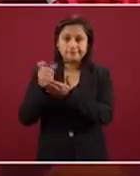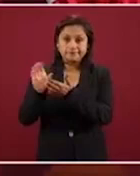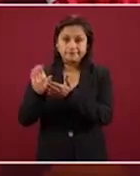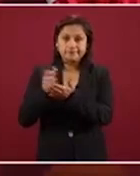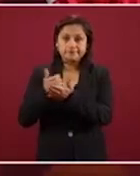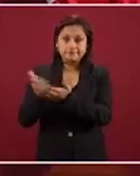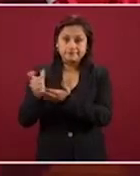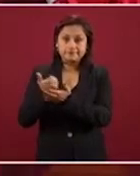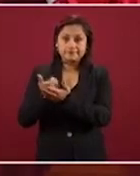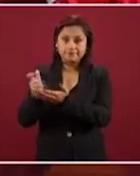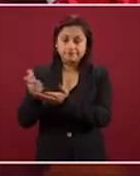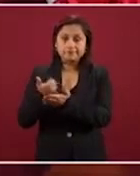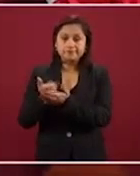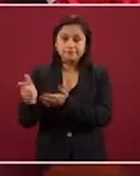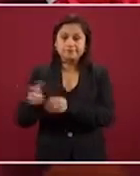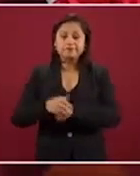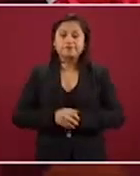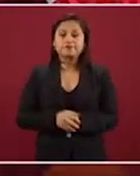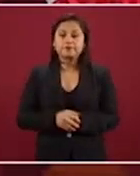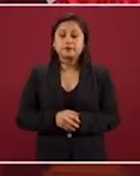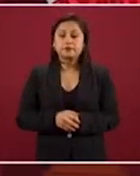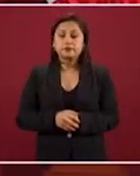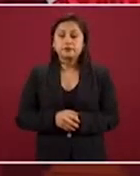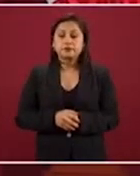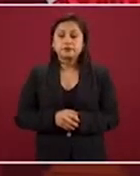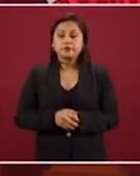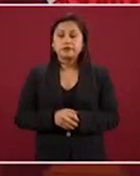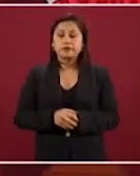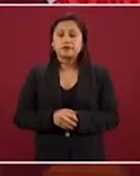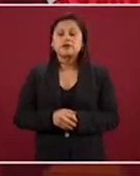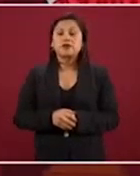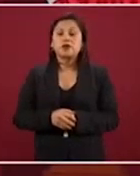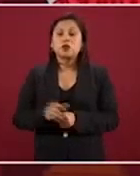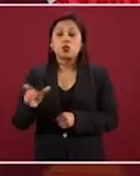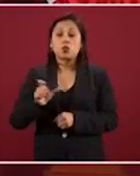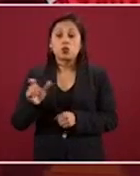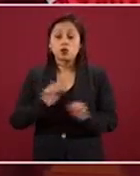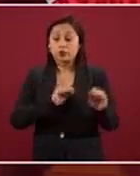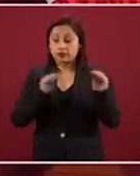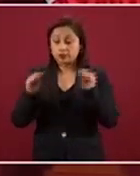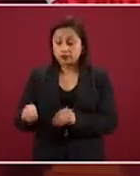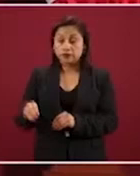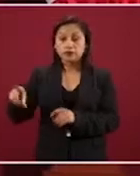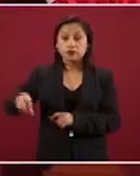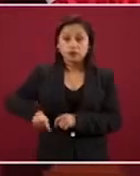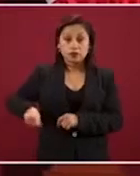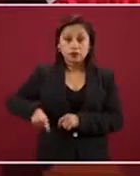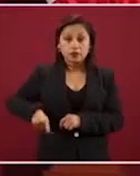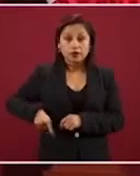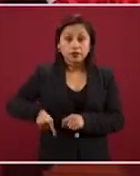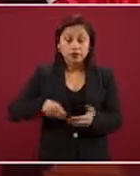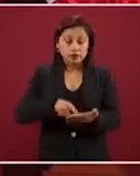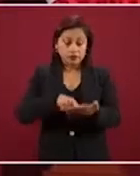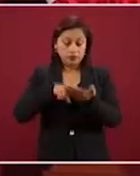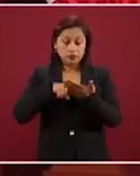La recibimos en 44.9.